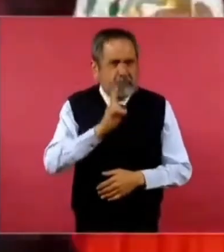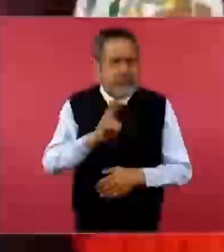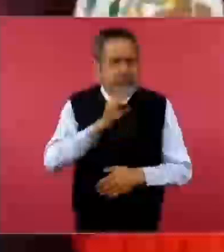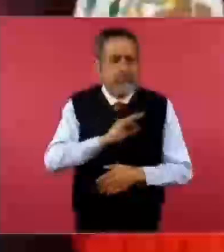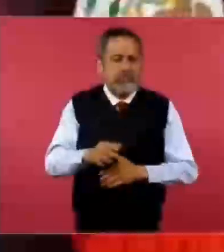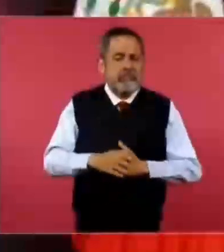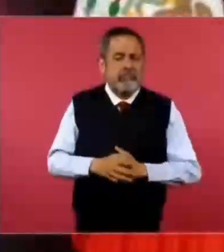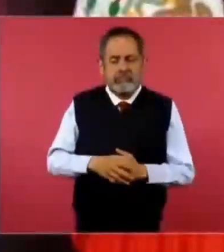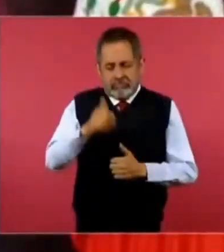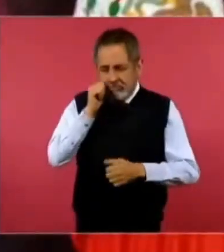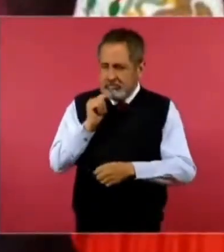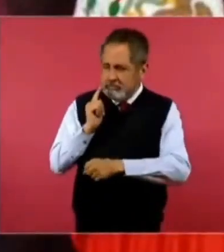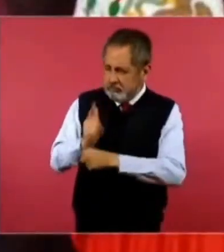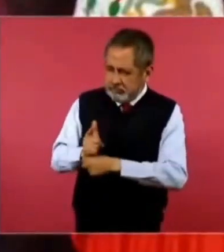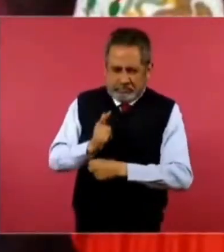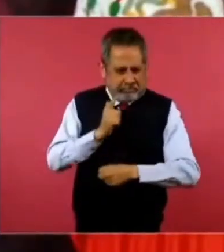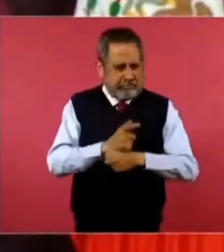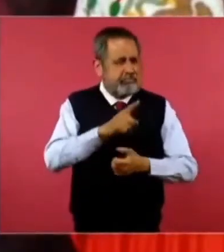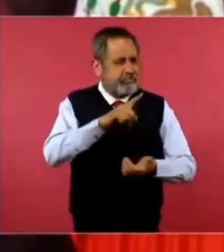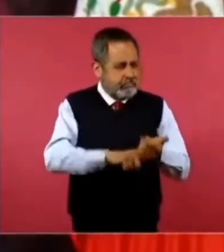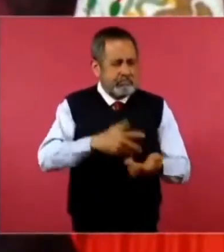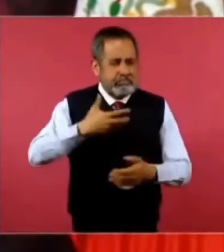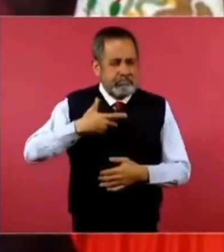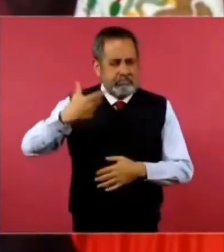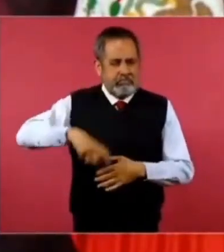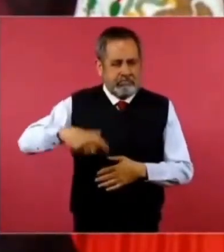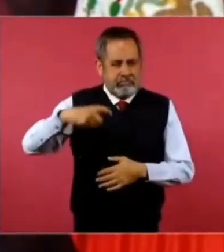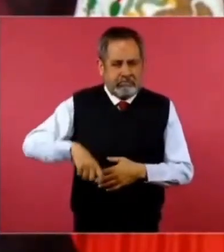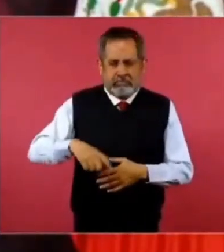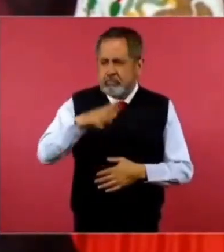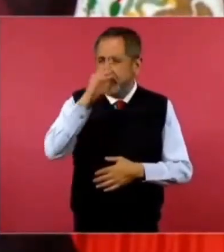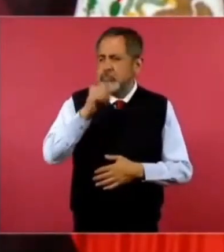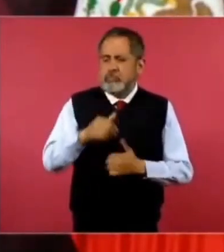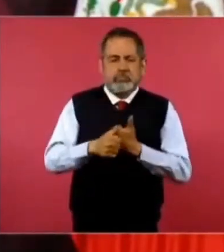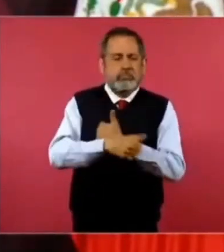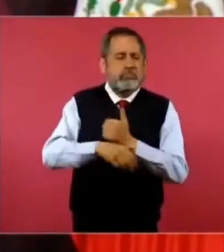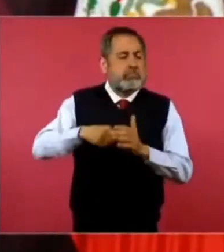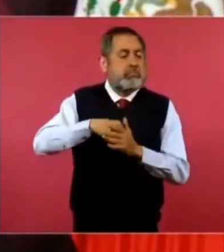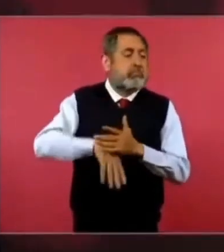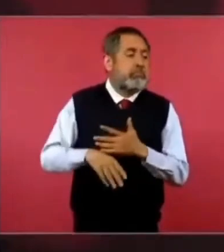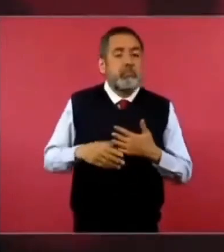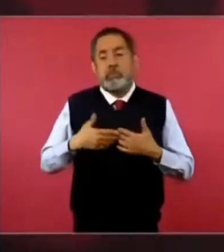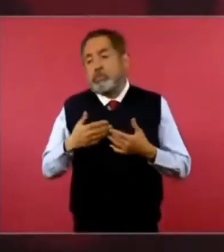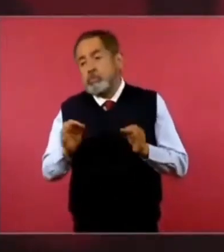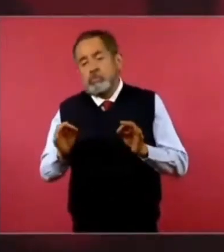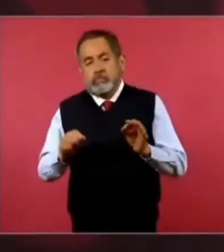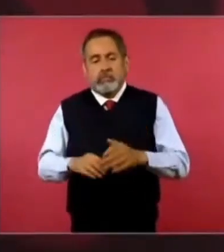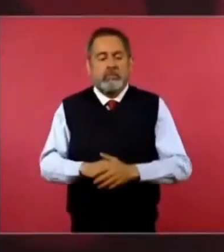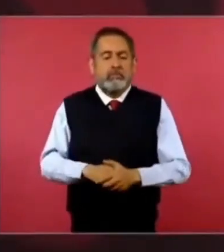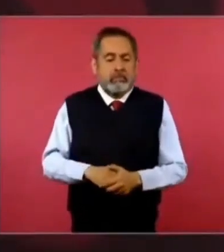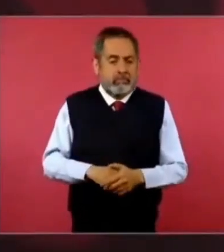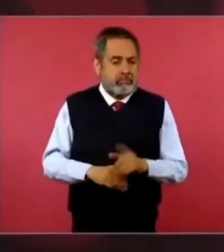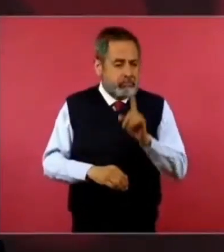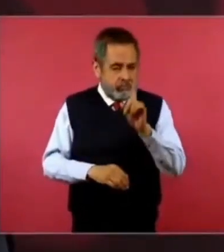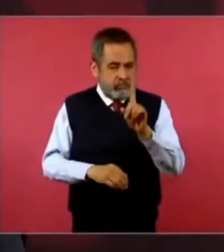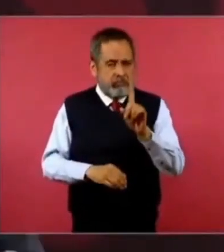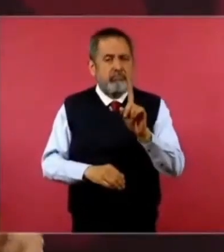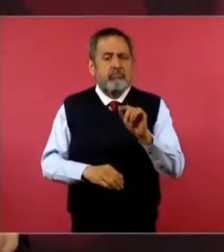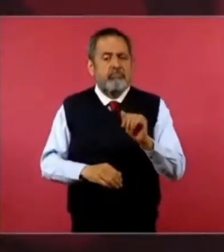Al final de cuentas, hay cosas que no se pueden ocultar en la vida. Y una de